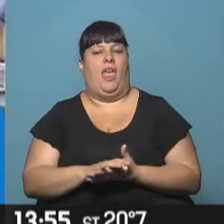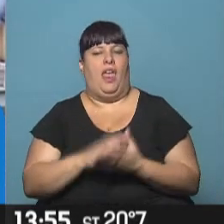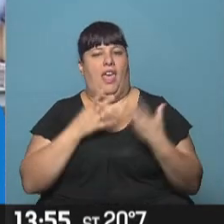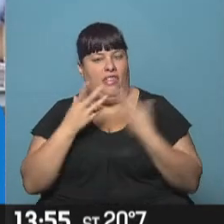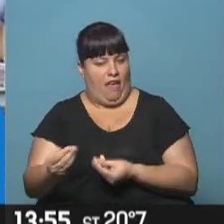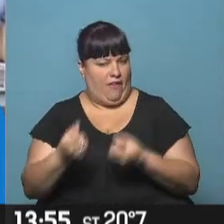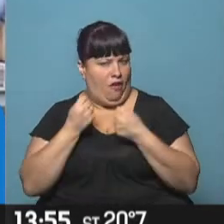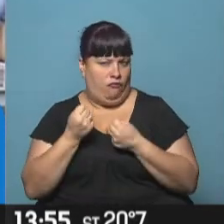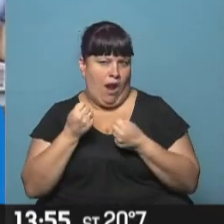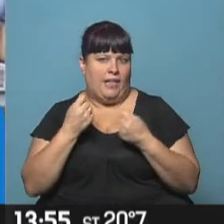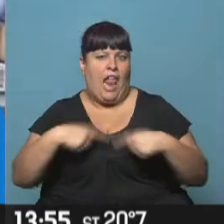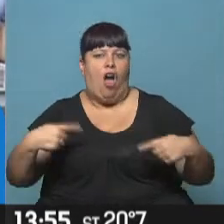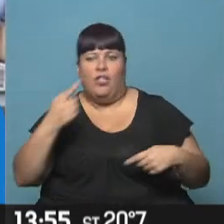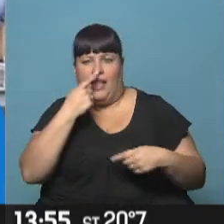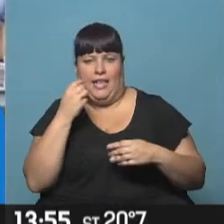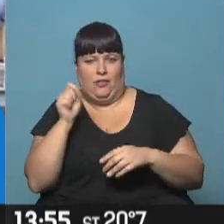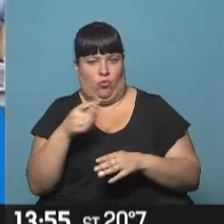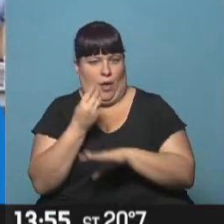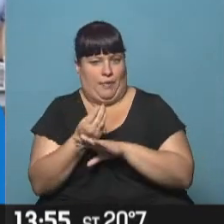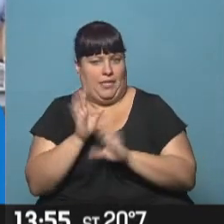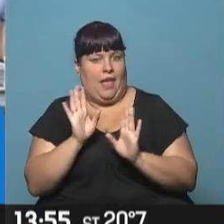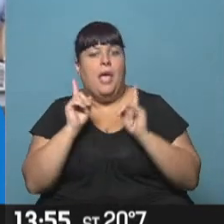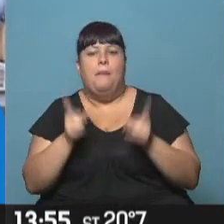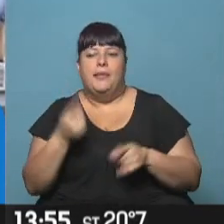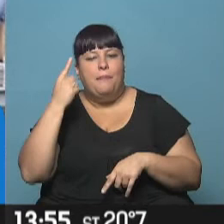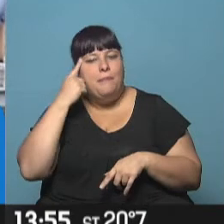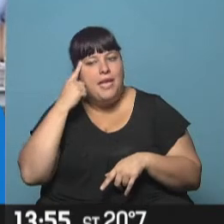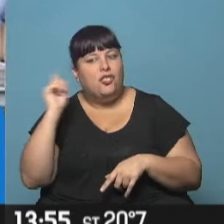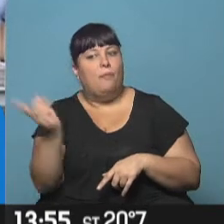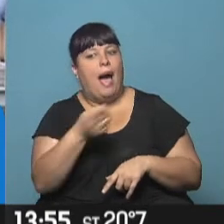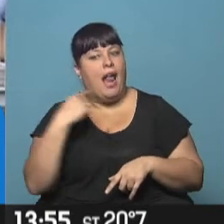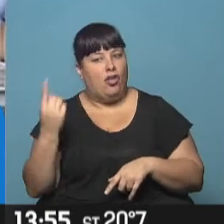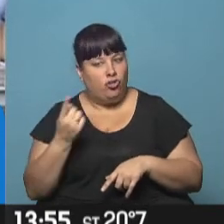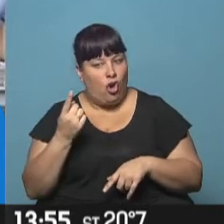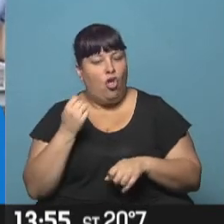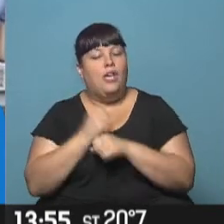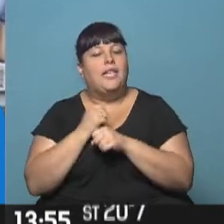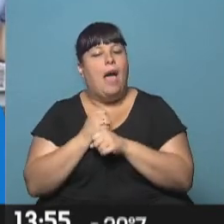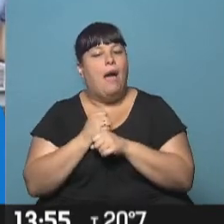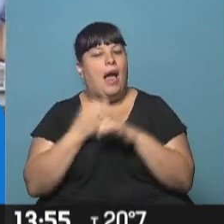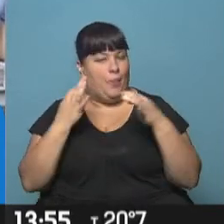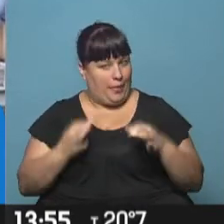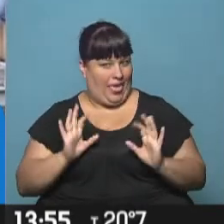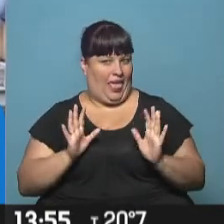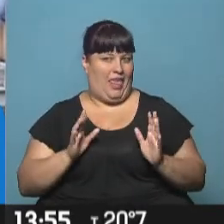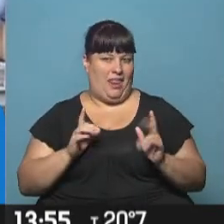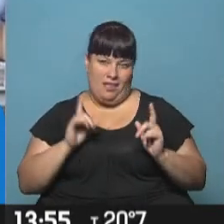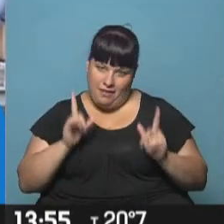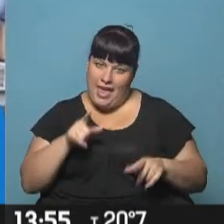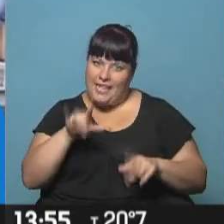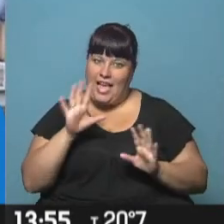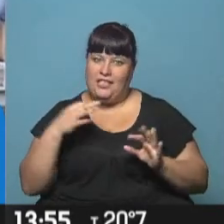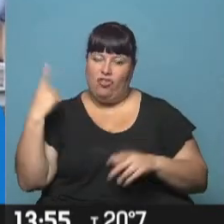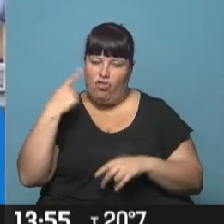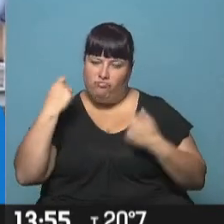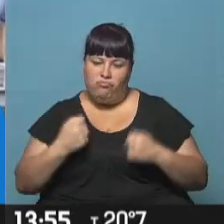defender firmemente los intereses que representan, pero al mismo tiempo pensar en el conjunto y actuar sobre todo con buena fe. Creo que eso es lo que ha habido y